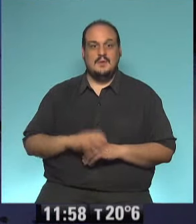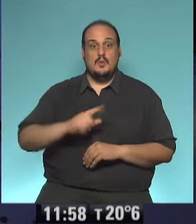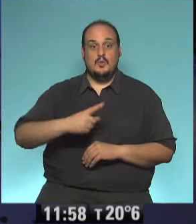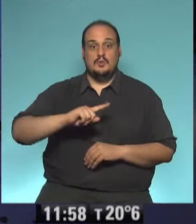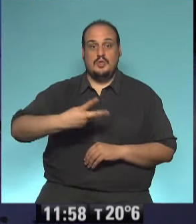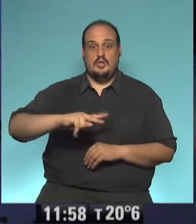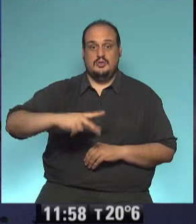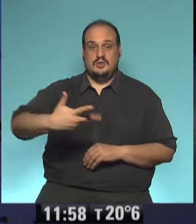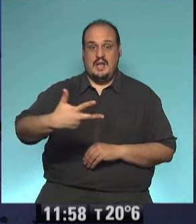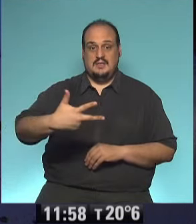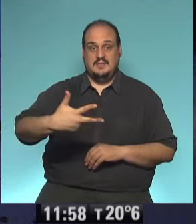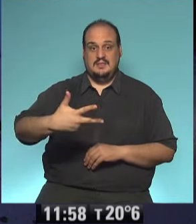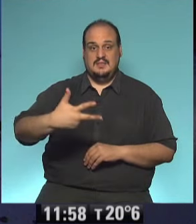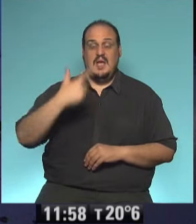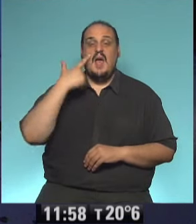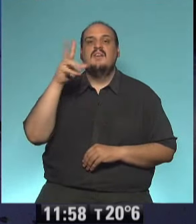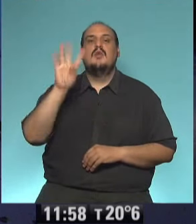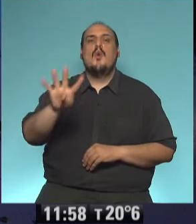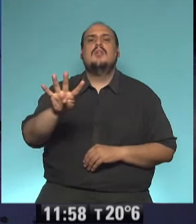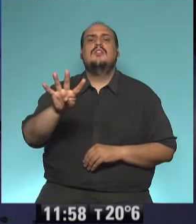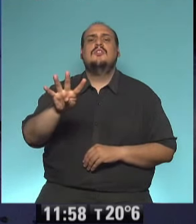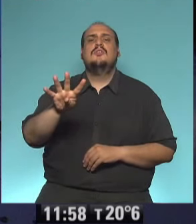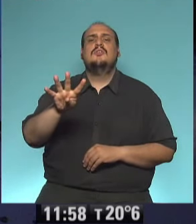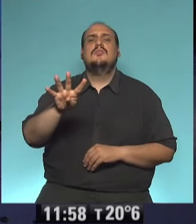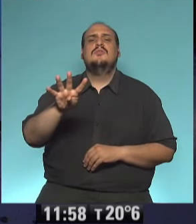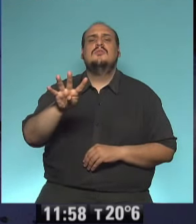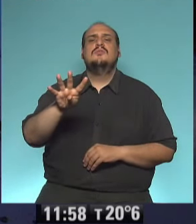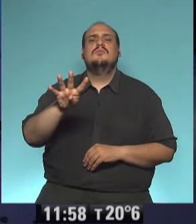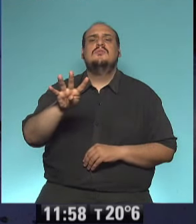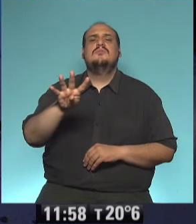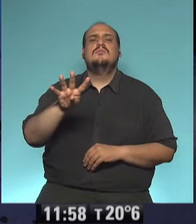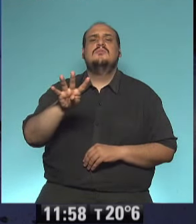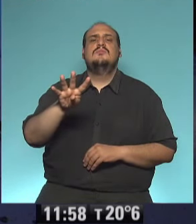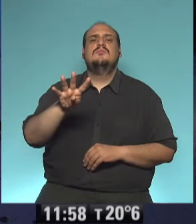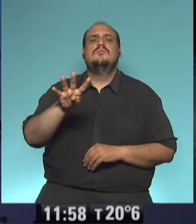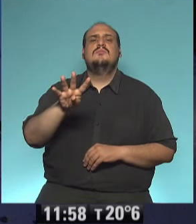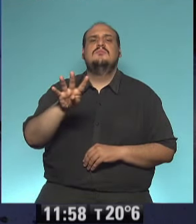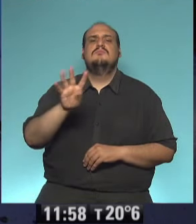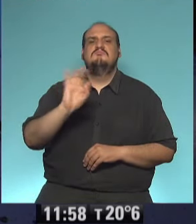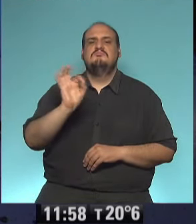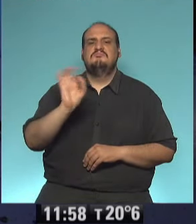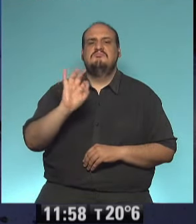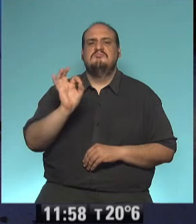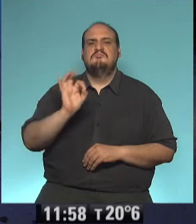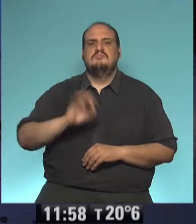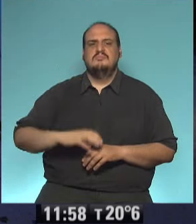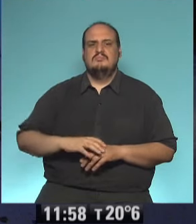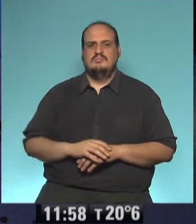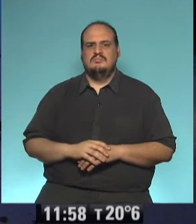¡Tres! Un, dos, tres. A ver, cayó ¿qué pasa? El cuatro, pero no, en el cuatro fue el que salió, pero me parece que no, ¿no? A ver...